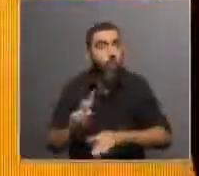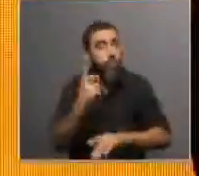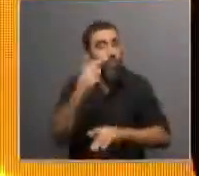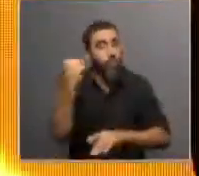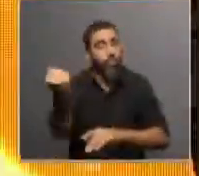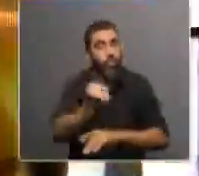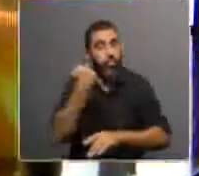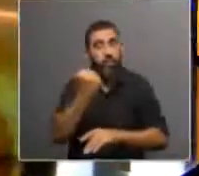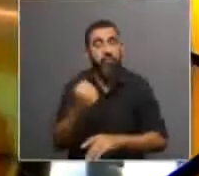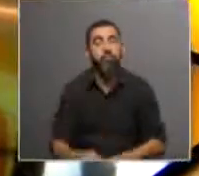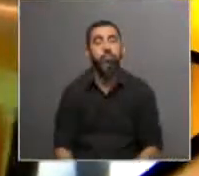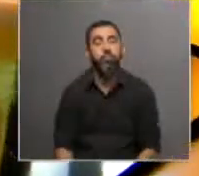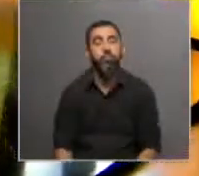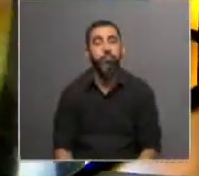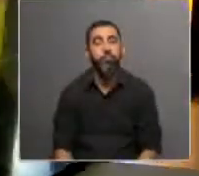plano.